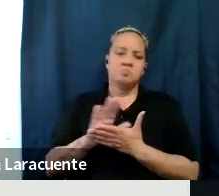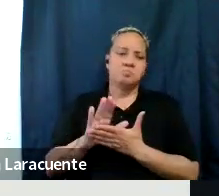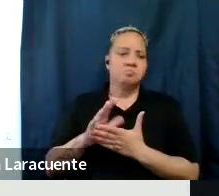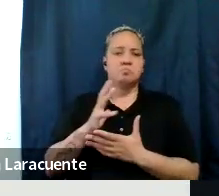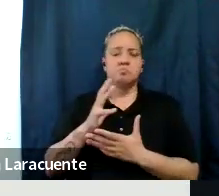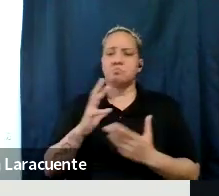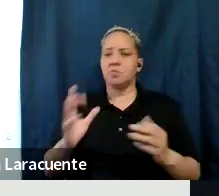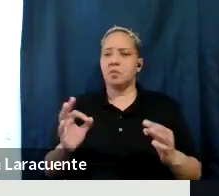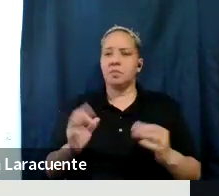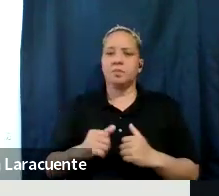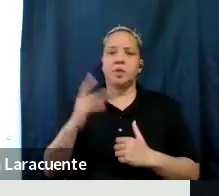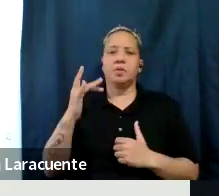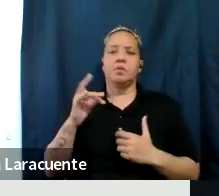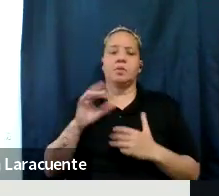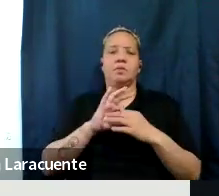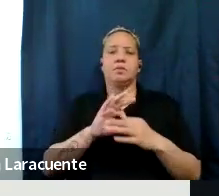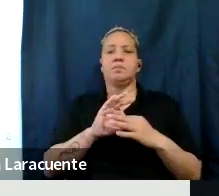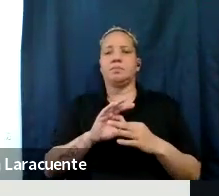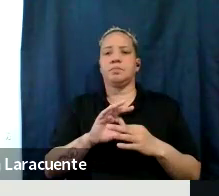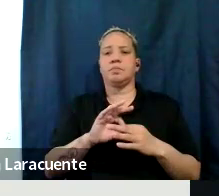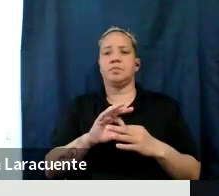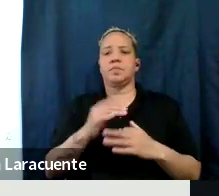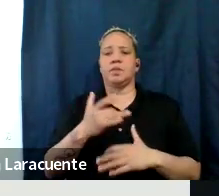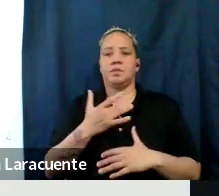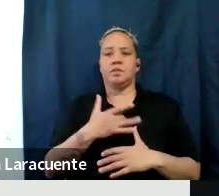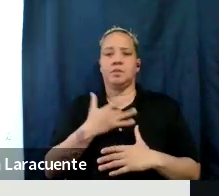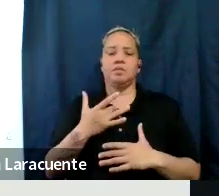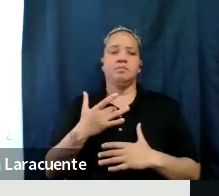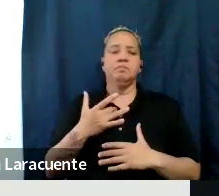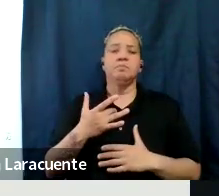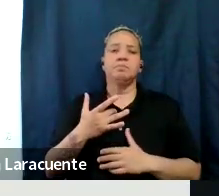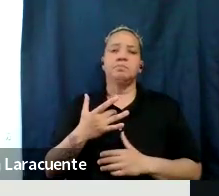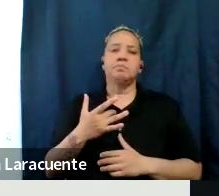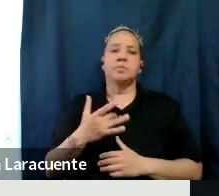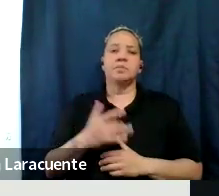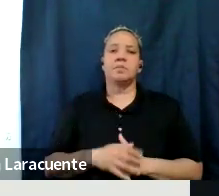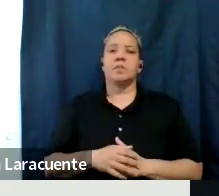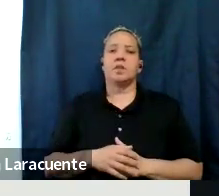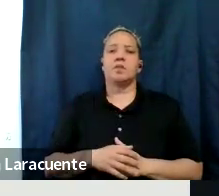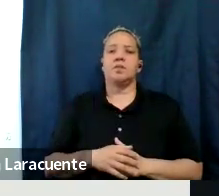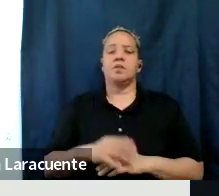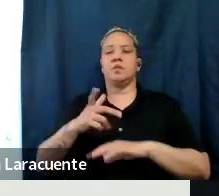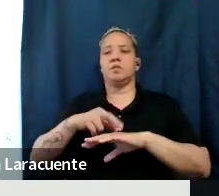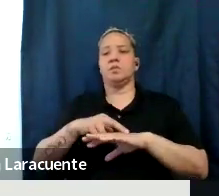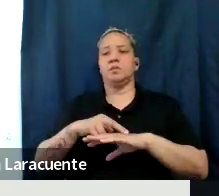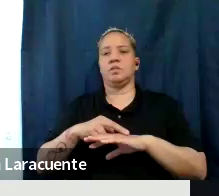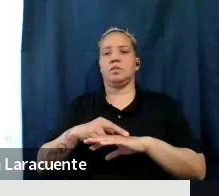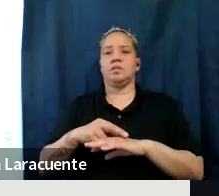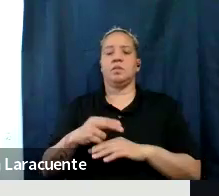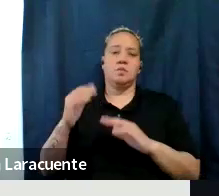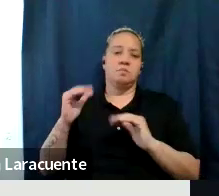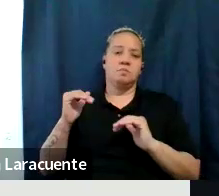porque tengo ya una relación sentimental, emocional con la isla, a la que espero seguir